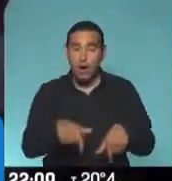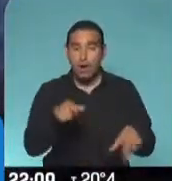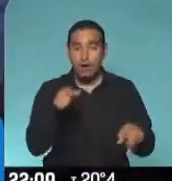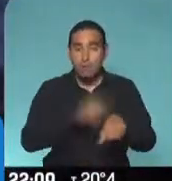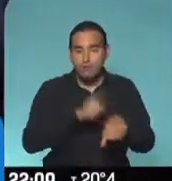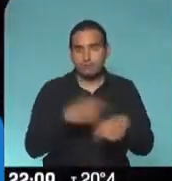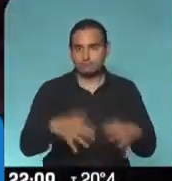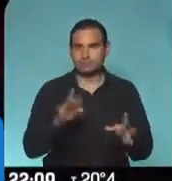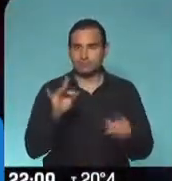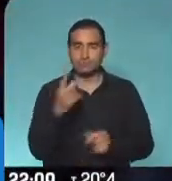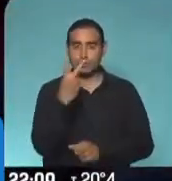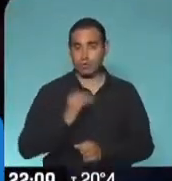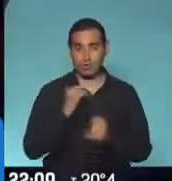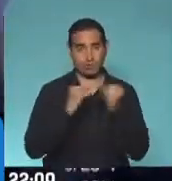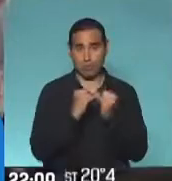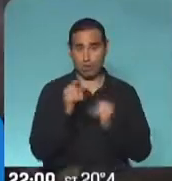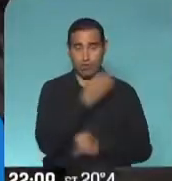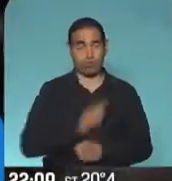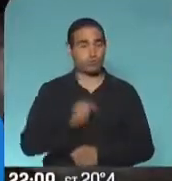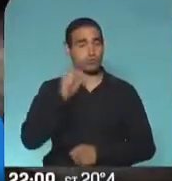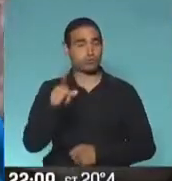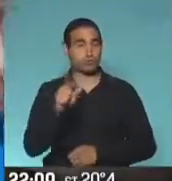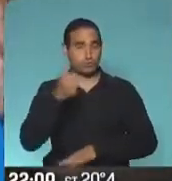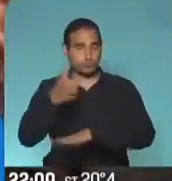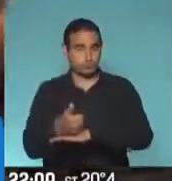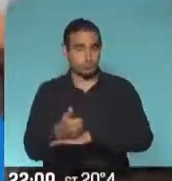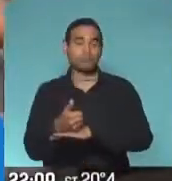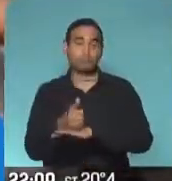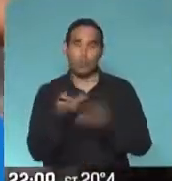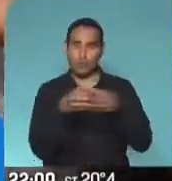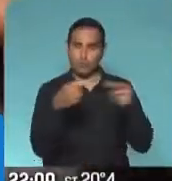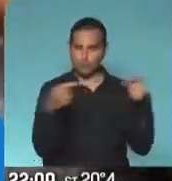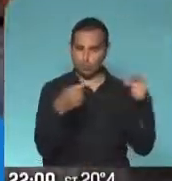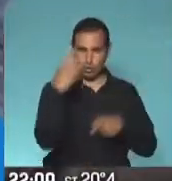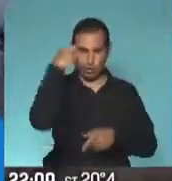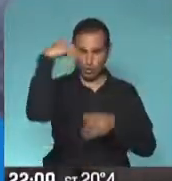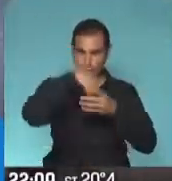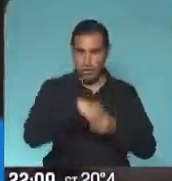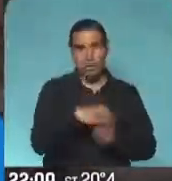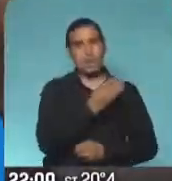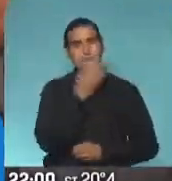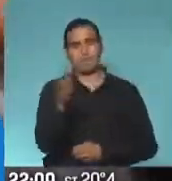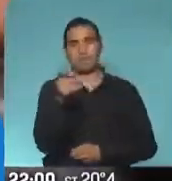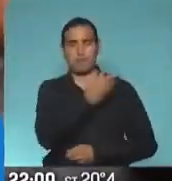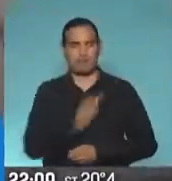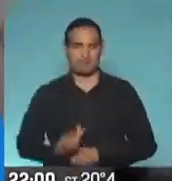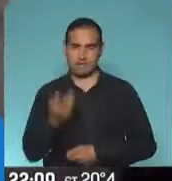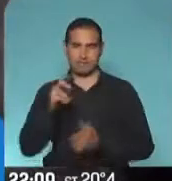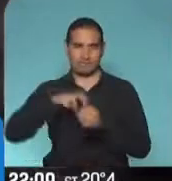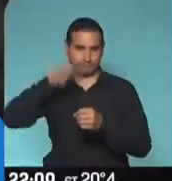crisis en 2 años y medio del gobierno. Desde la bancada opositora en el Congreso piden la destitución del